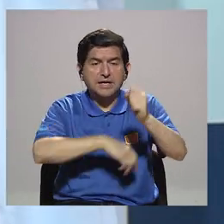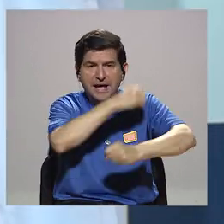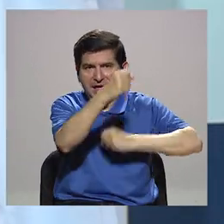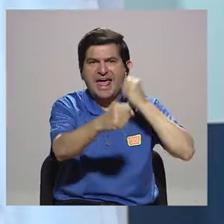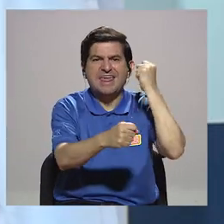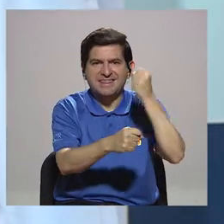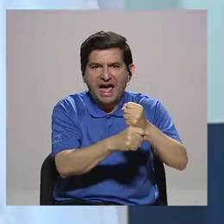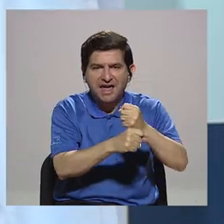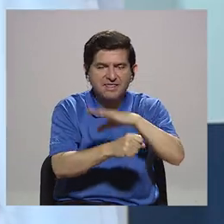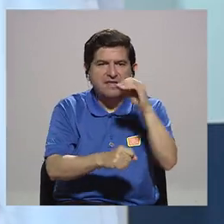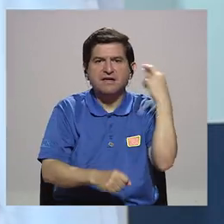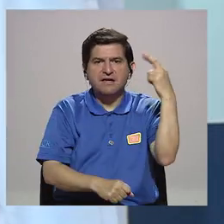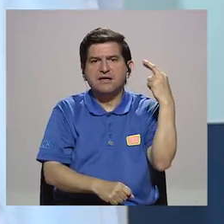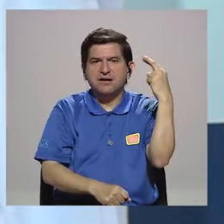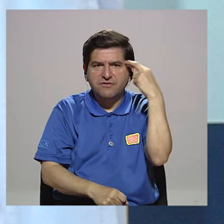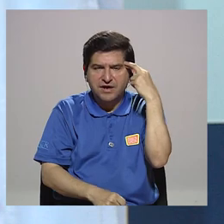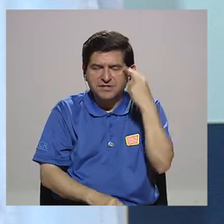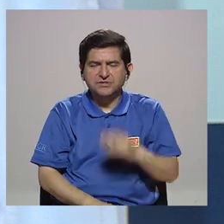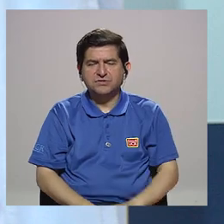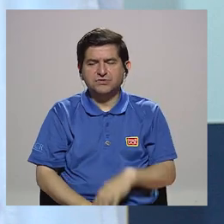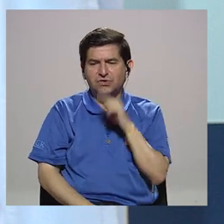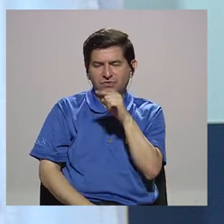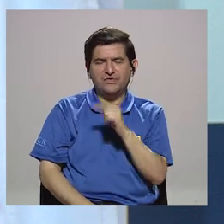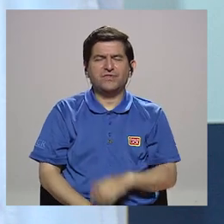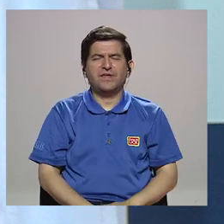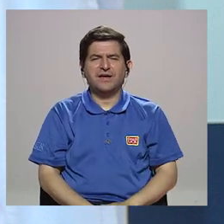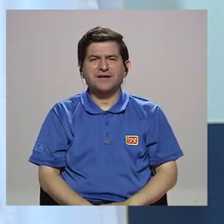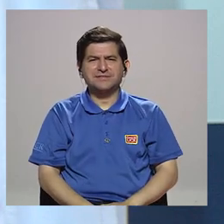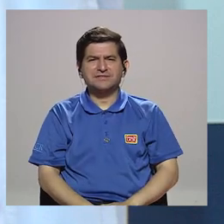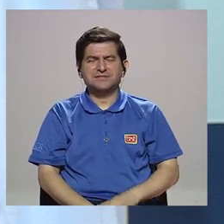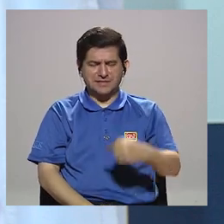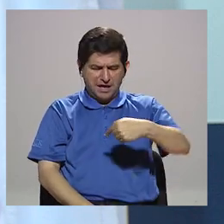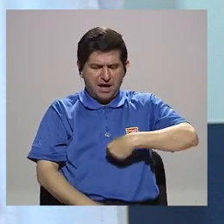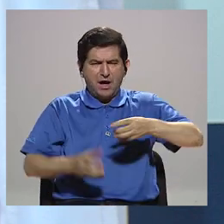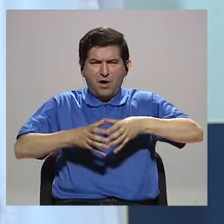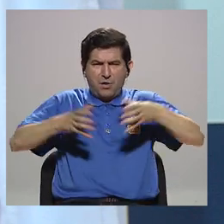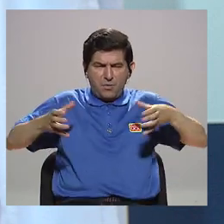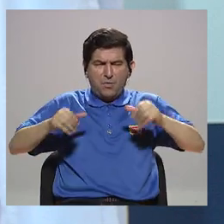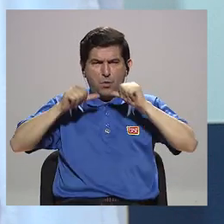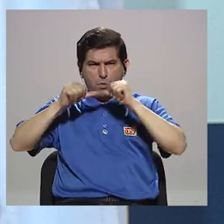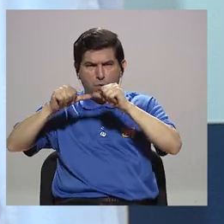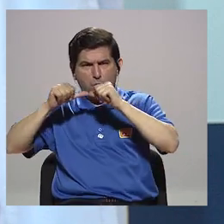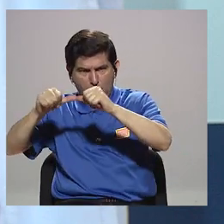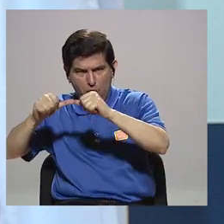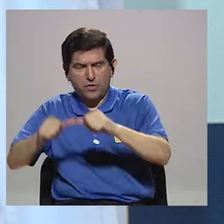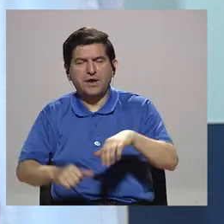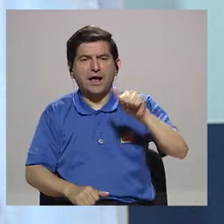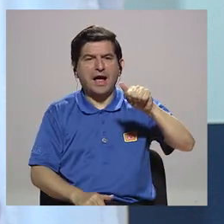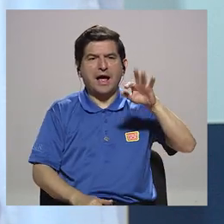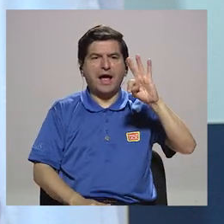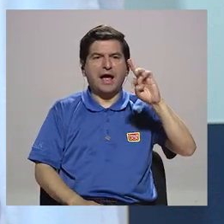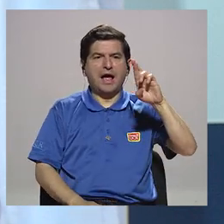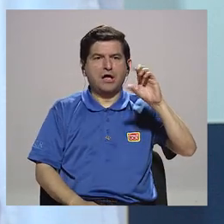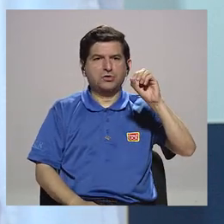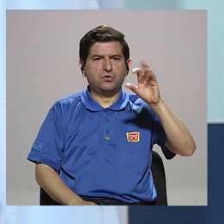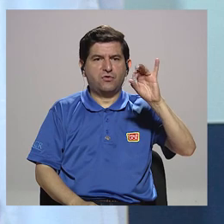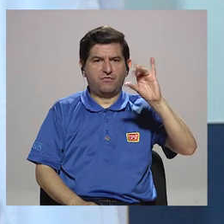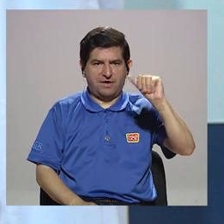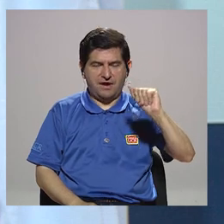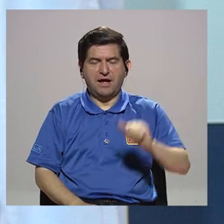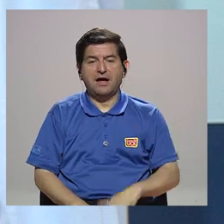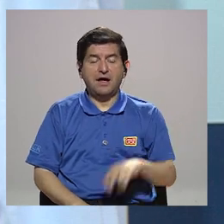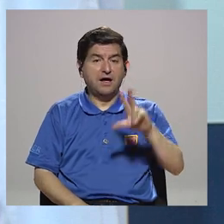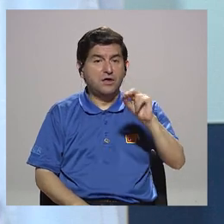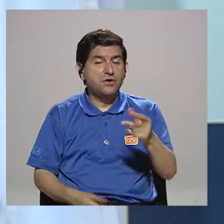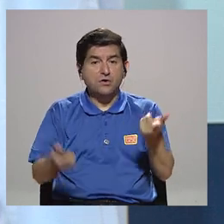de edad y causa de la gastritis crónica atrófica. Por eso la incidencia de cáncer gástrico